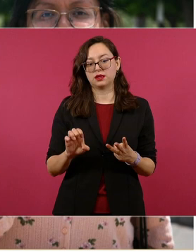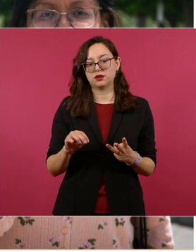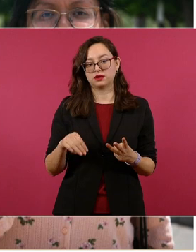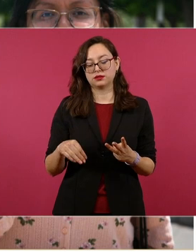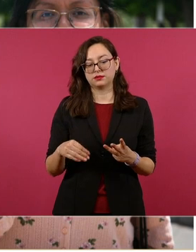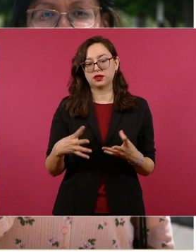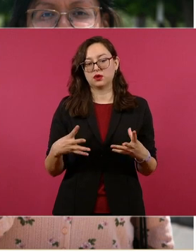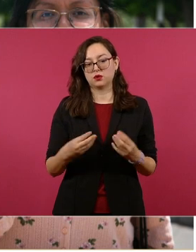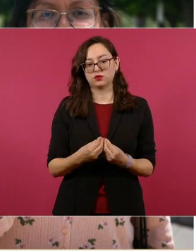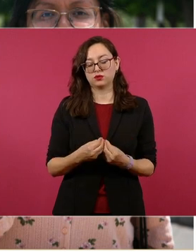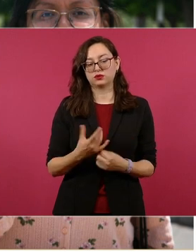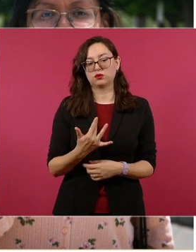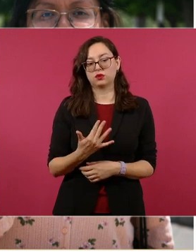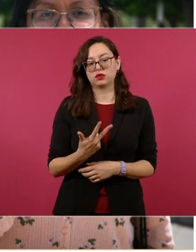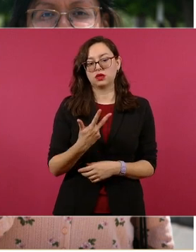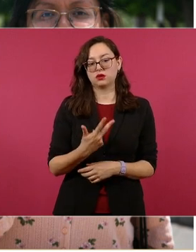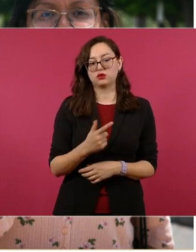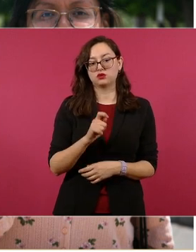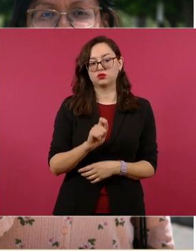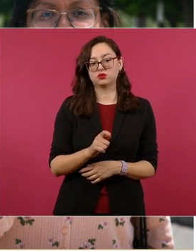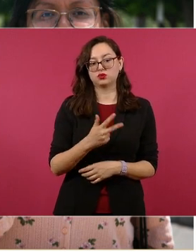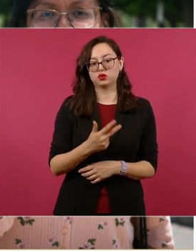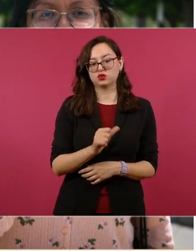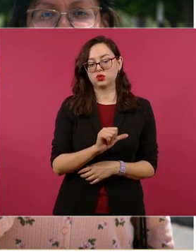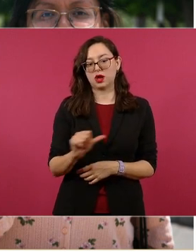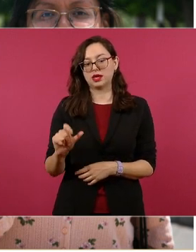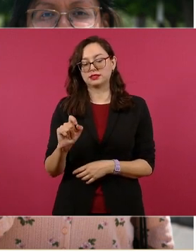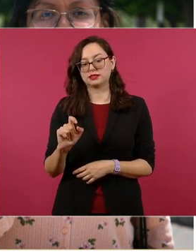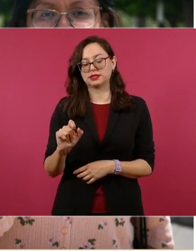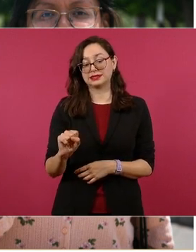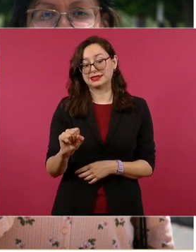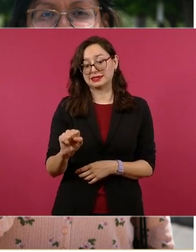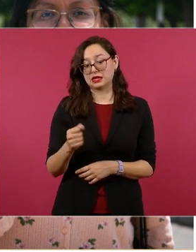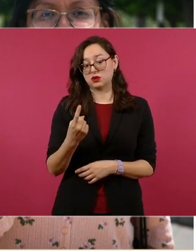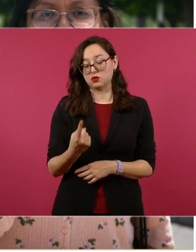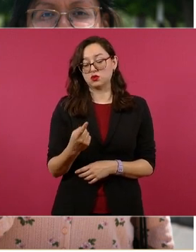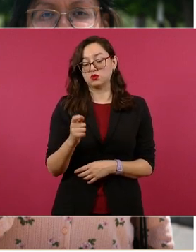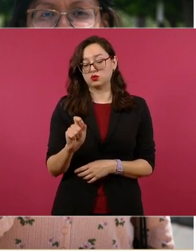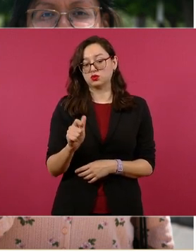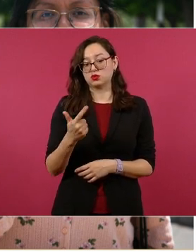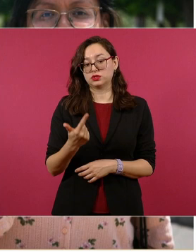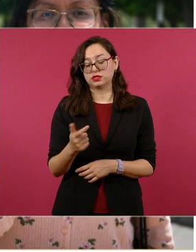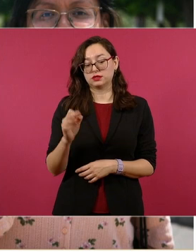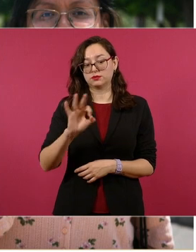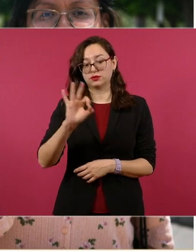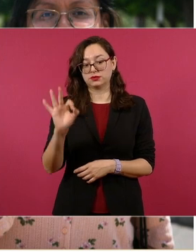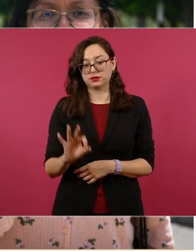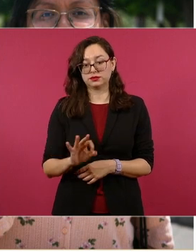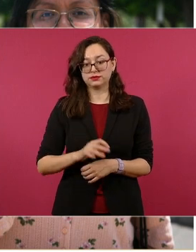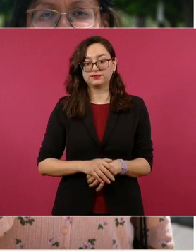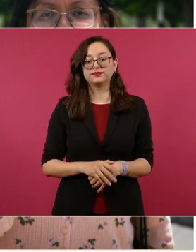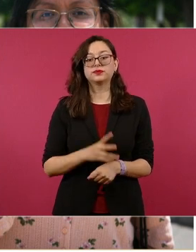61.7%. Después Eduardo Rivera por la coalición PAN-PRI-PRD en un rango de